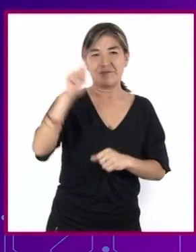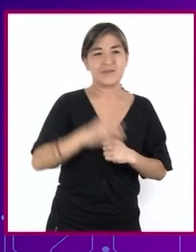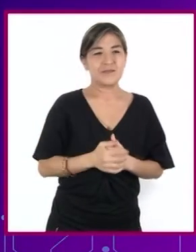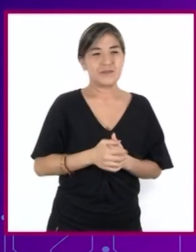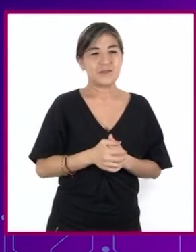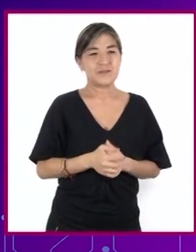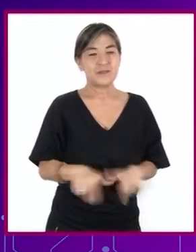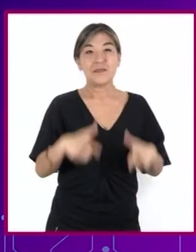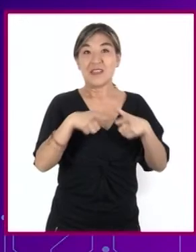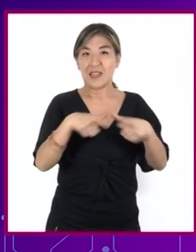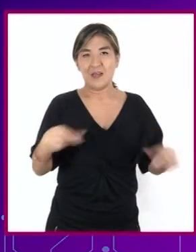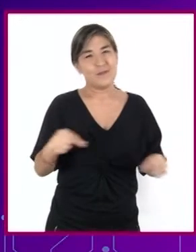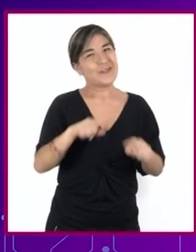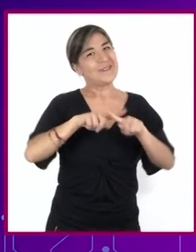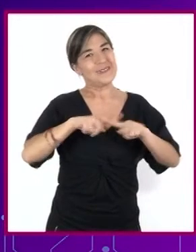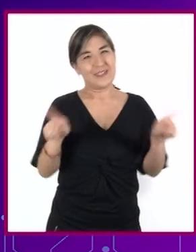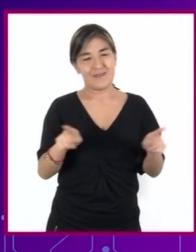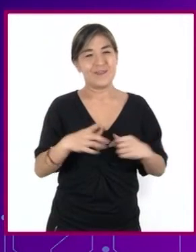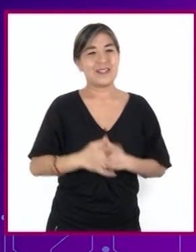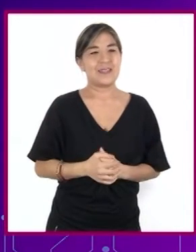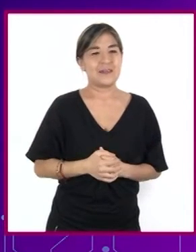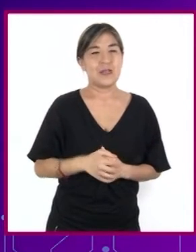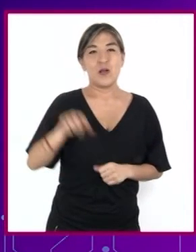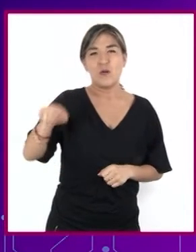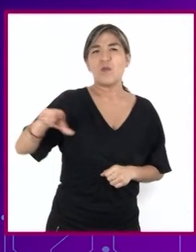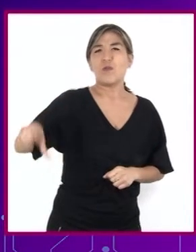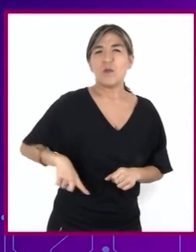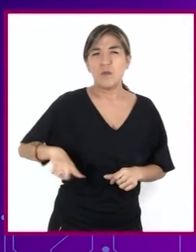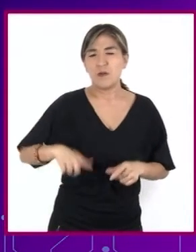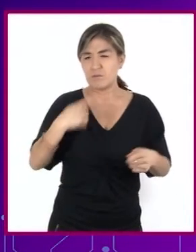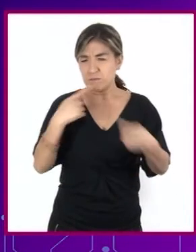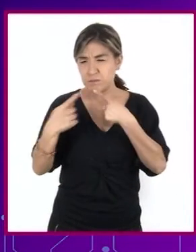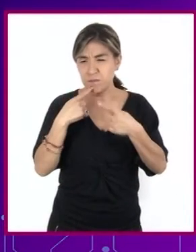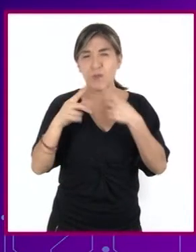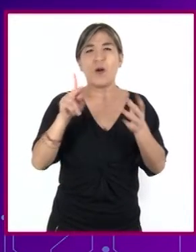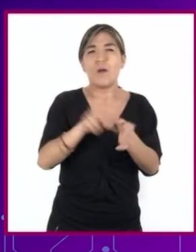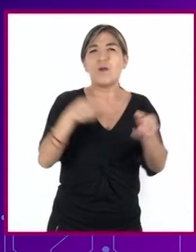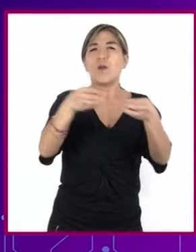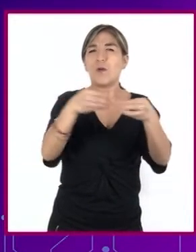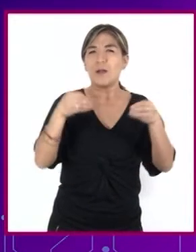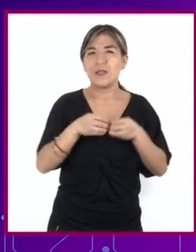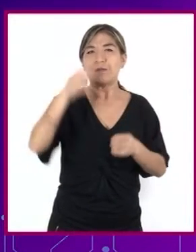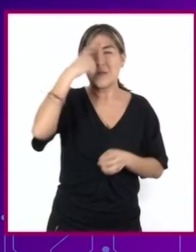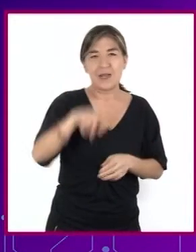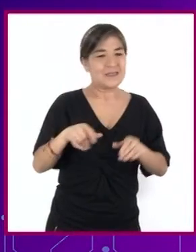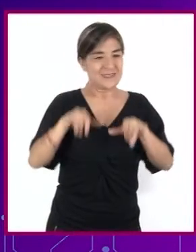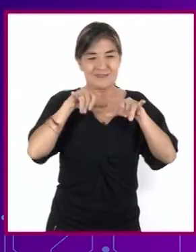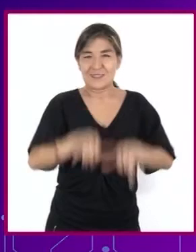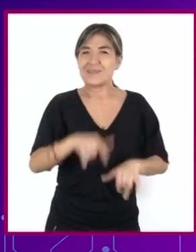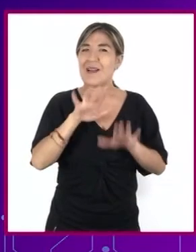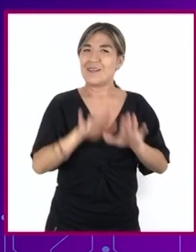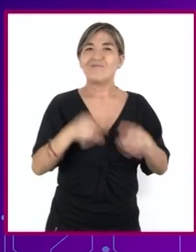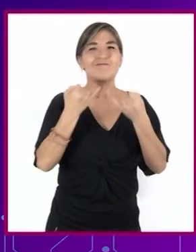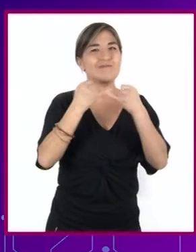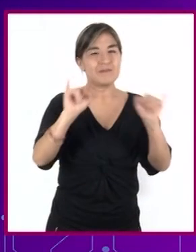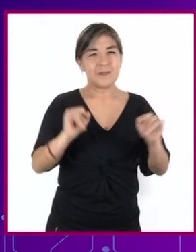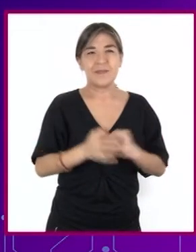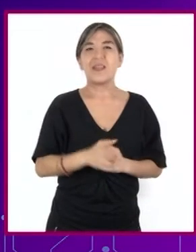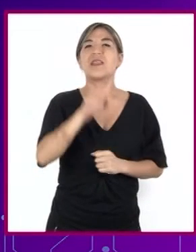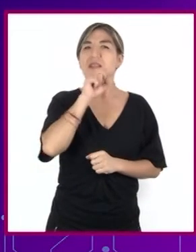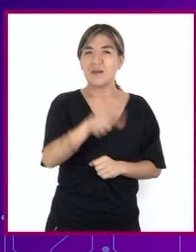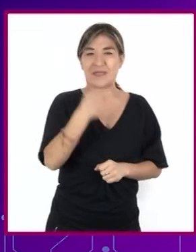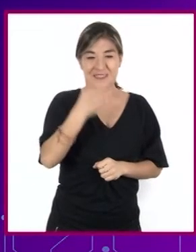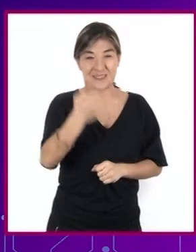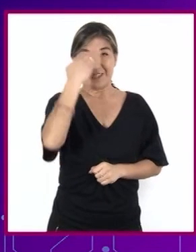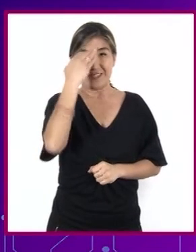Japón fue un caso distinto. Su gobierno inició una reorganización interna para mantener su independencia. Además,